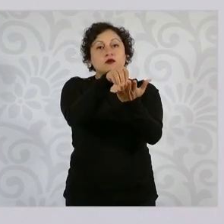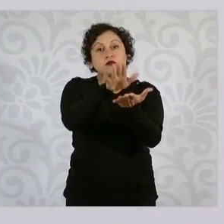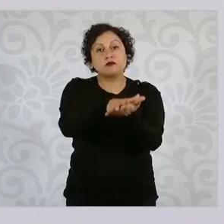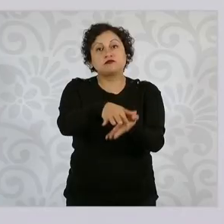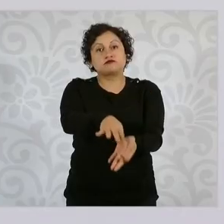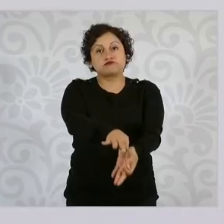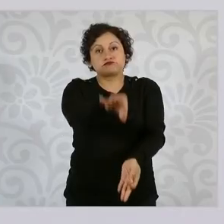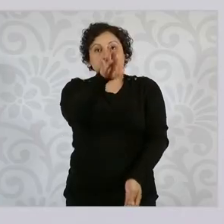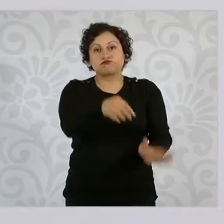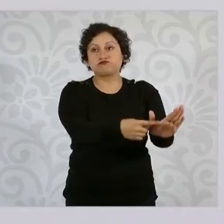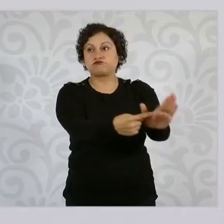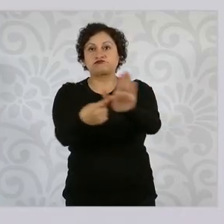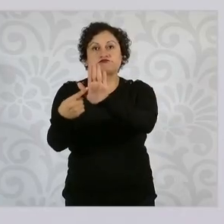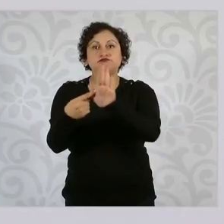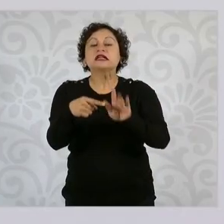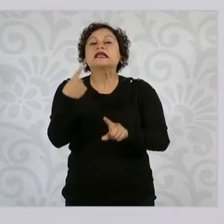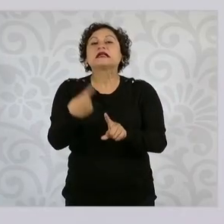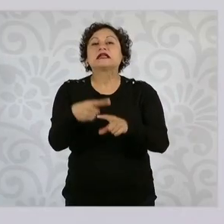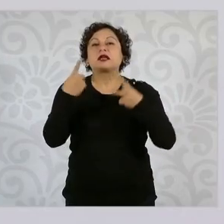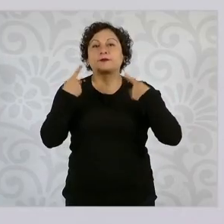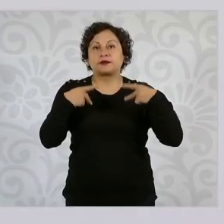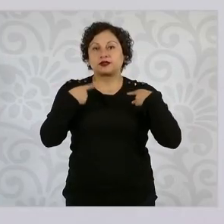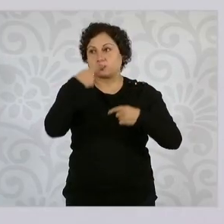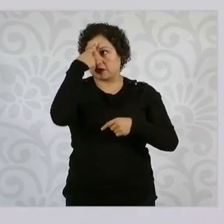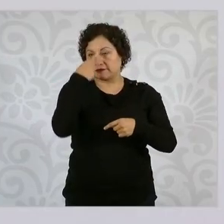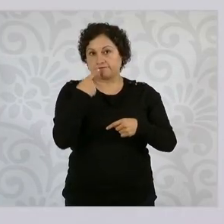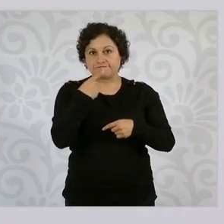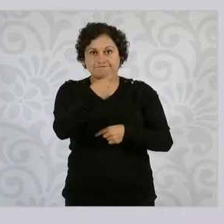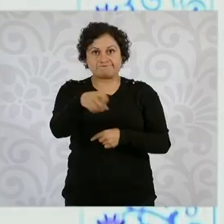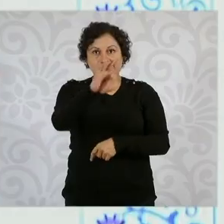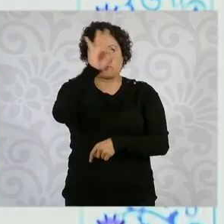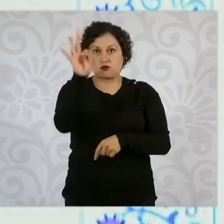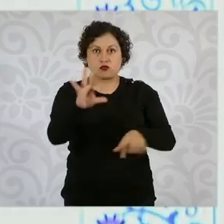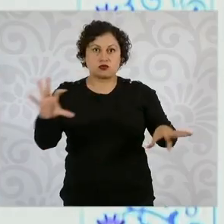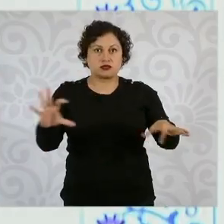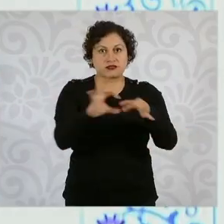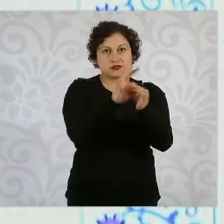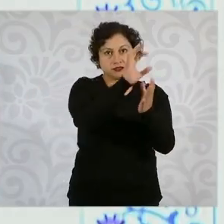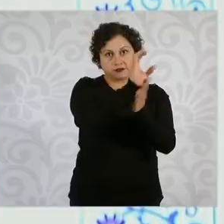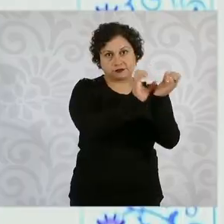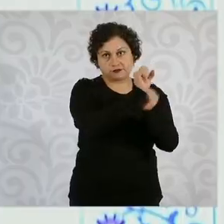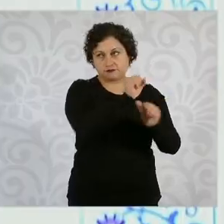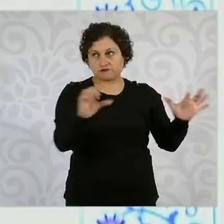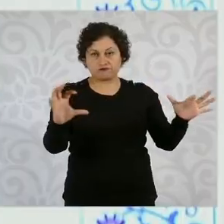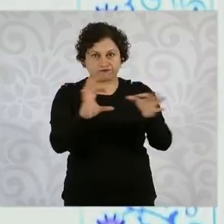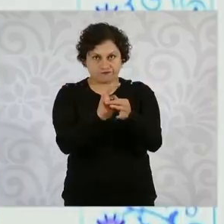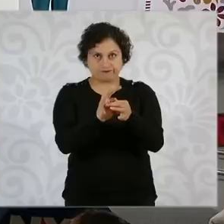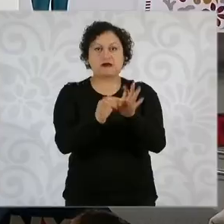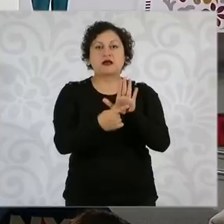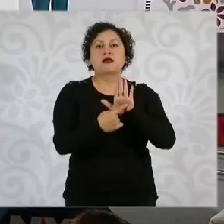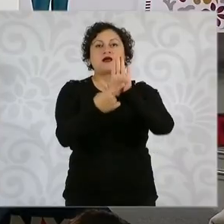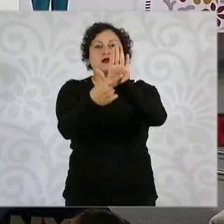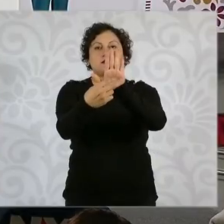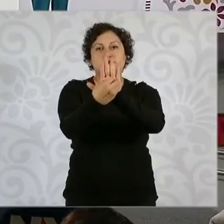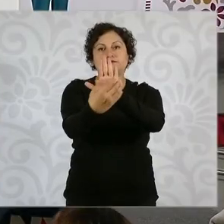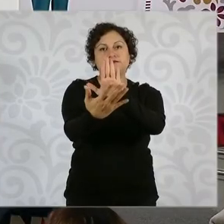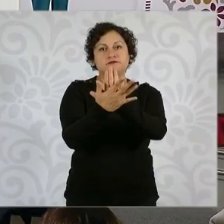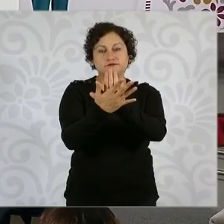personas aspirantes que hayan reunido todos los requisitos constitucionales de elegibilidad. Los